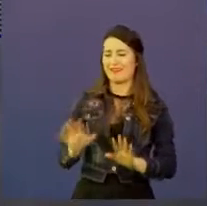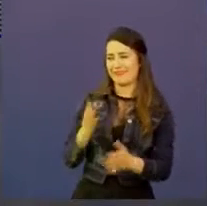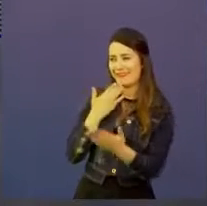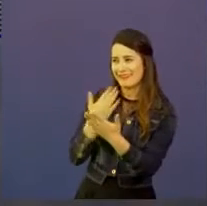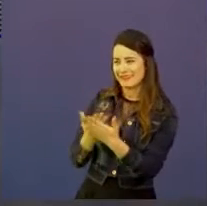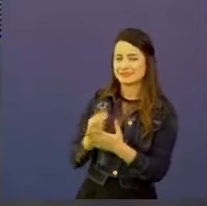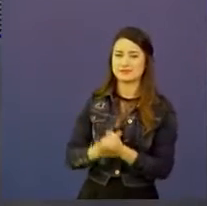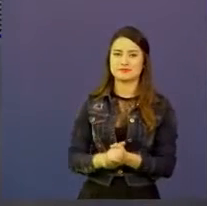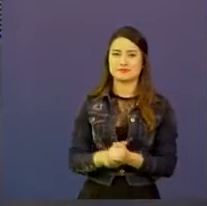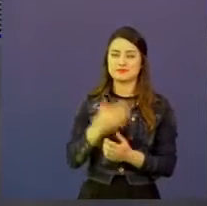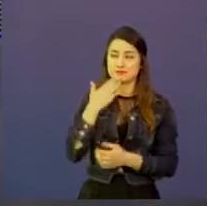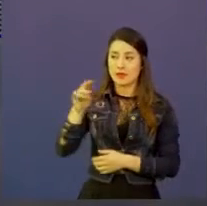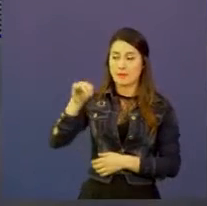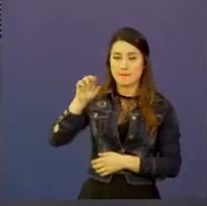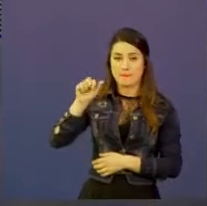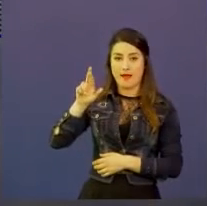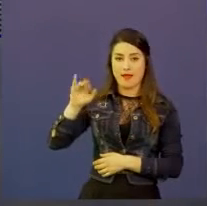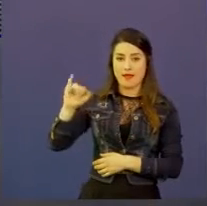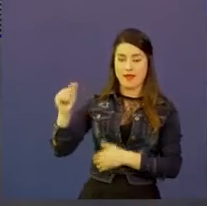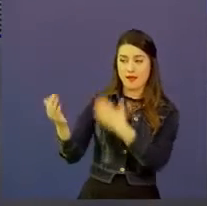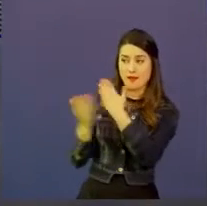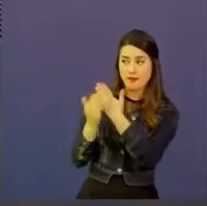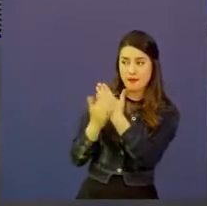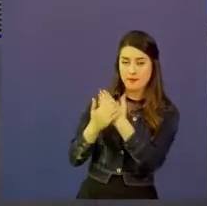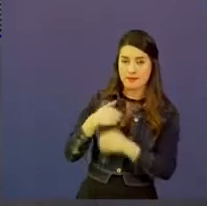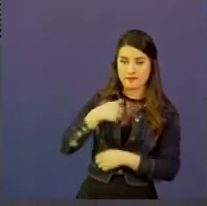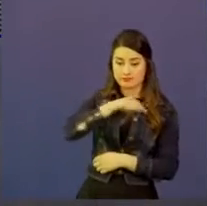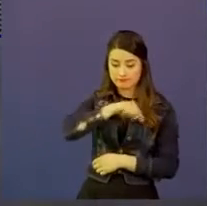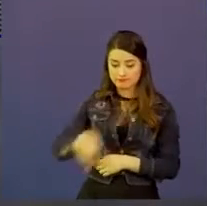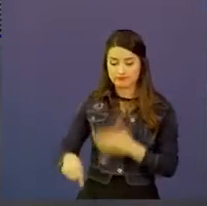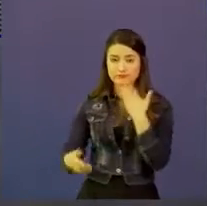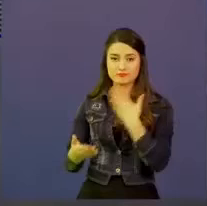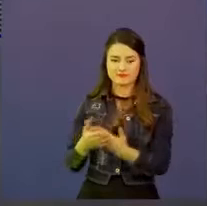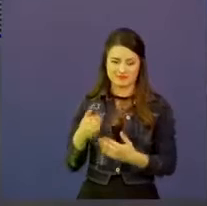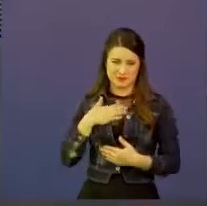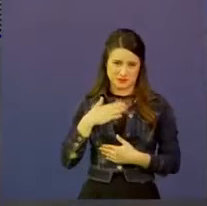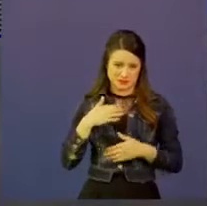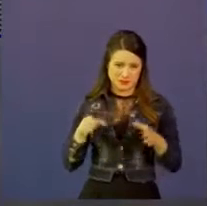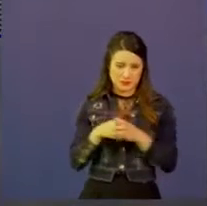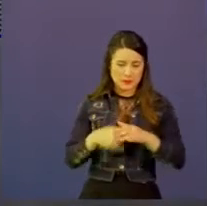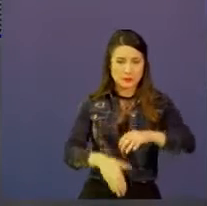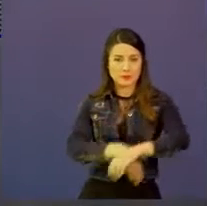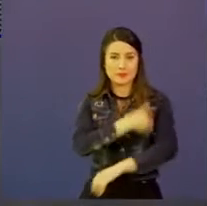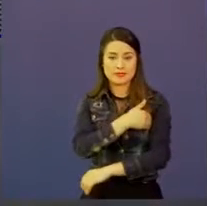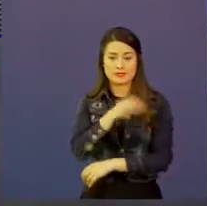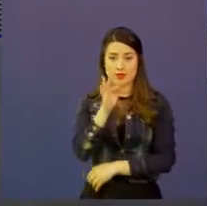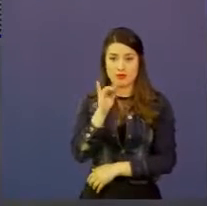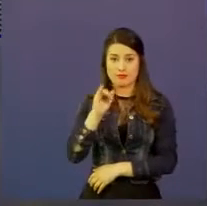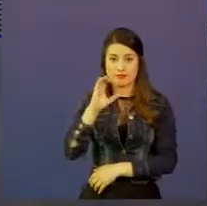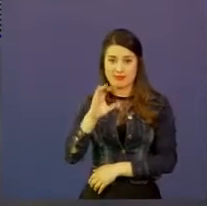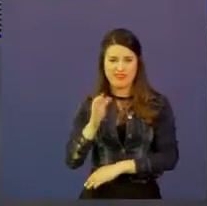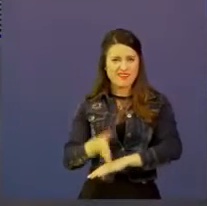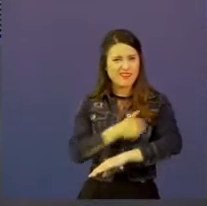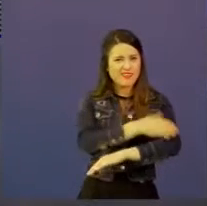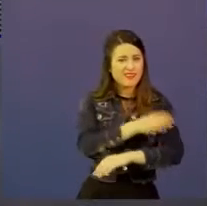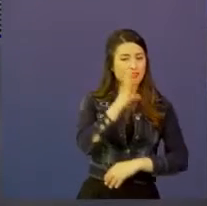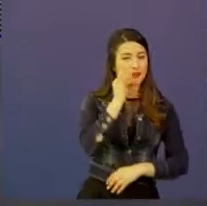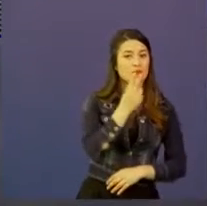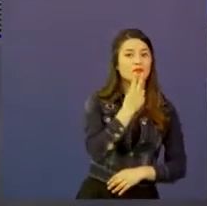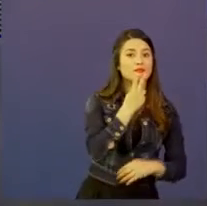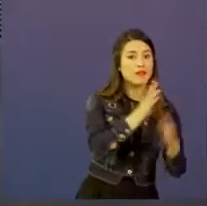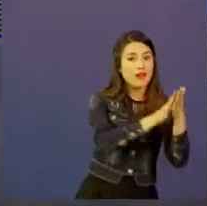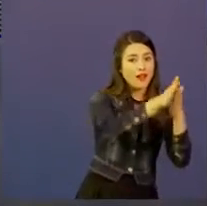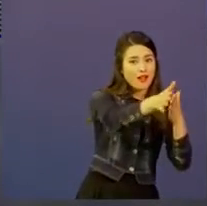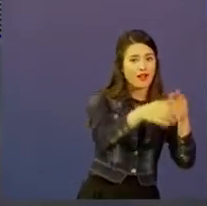esta invitación, María Fernanda. De verdad que estamos muy contentos. Nosotros desde el Ministerio TIC, como lo decía Víctor, no solamente queremos hablar